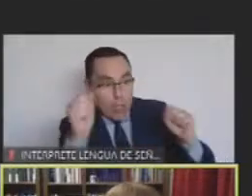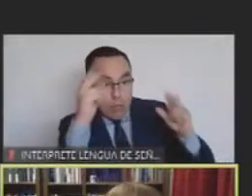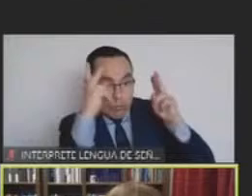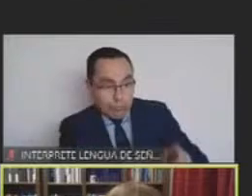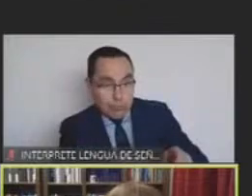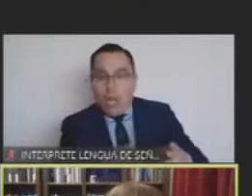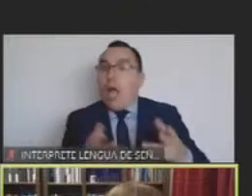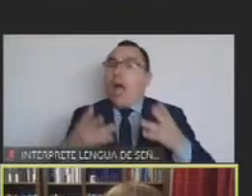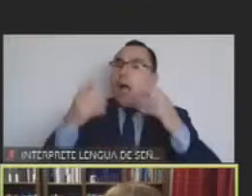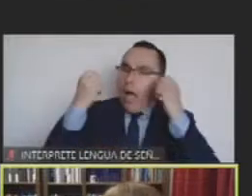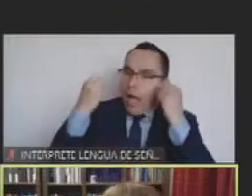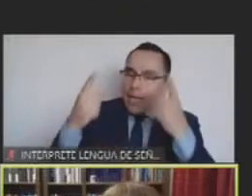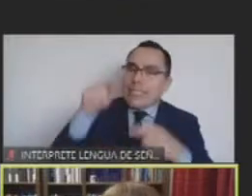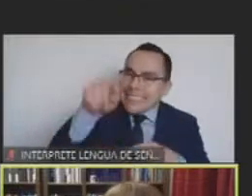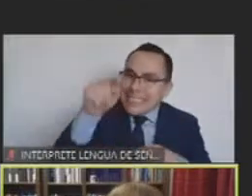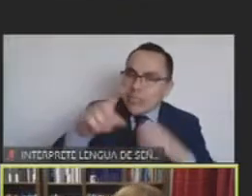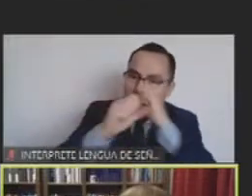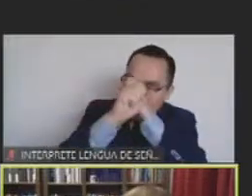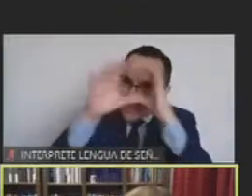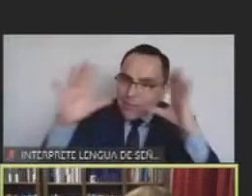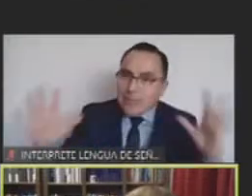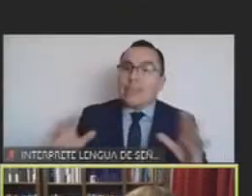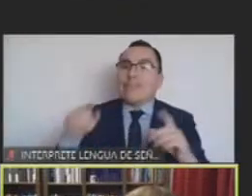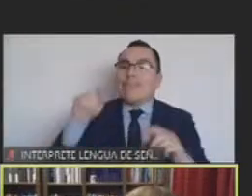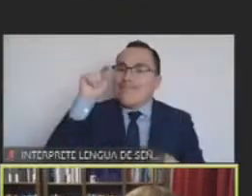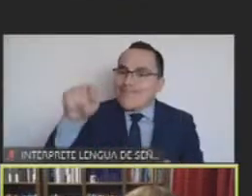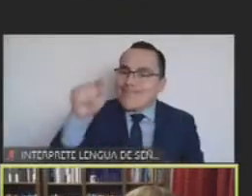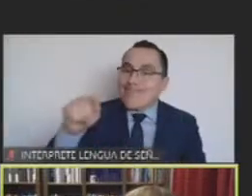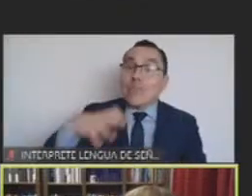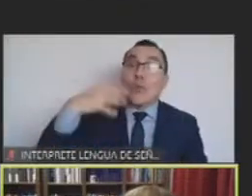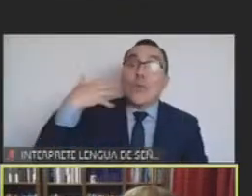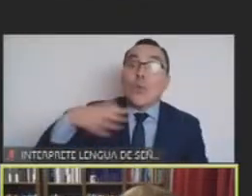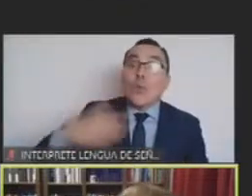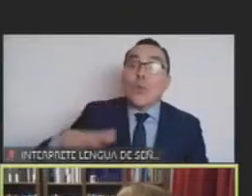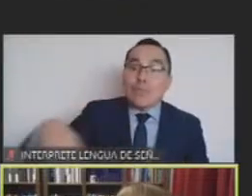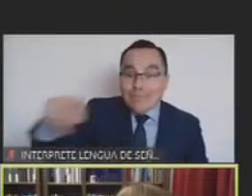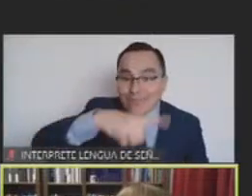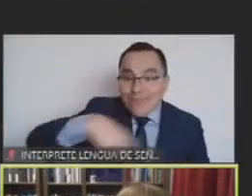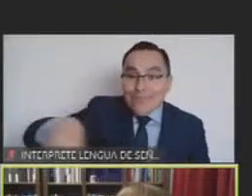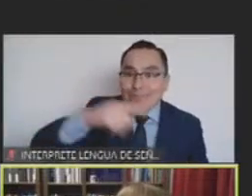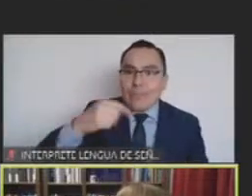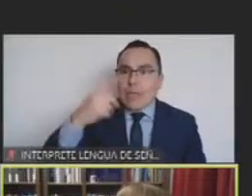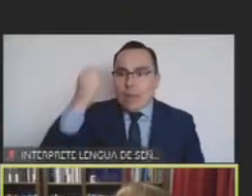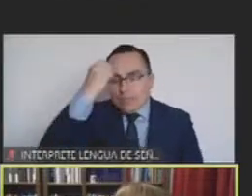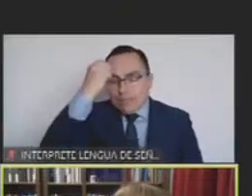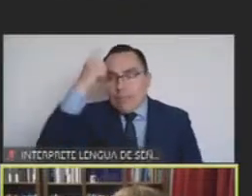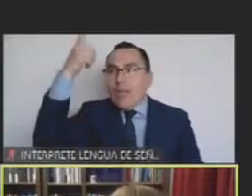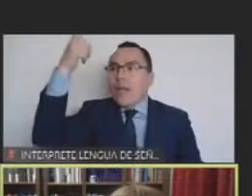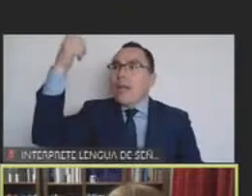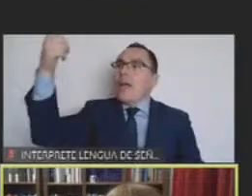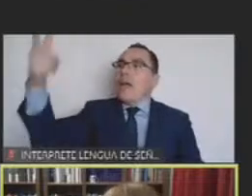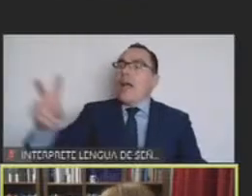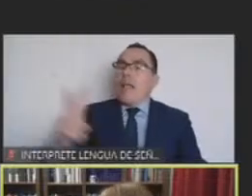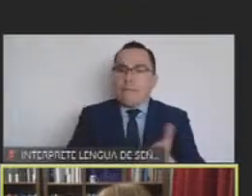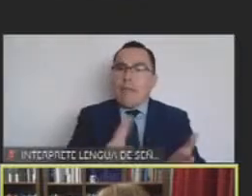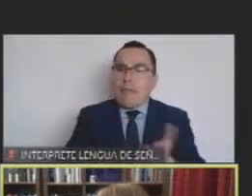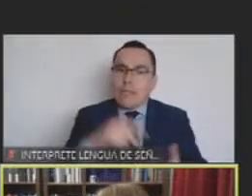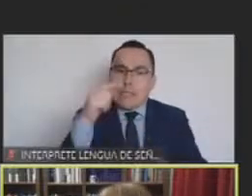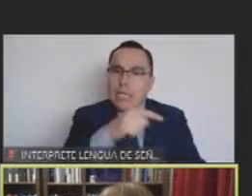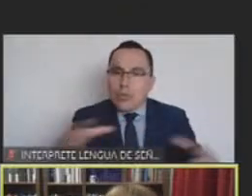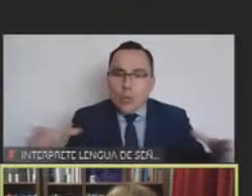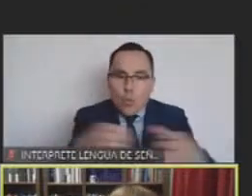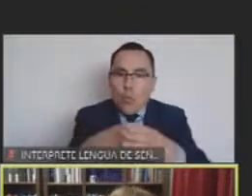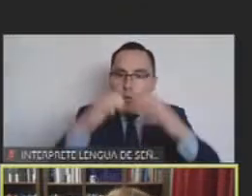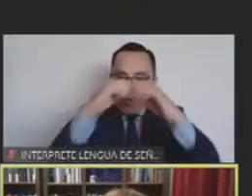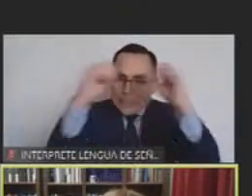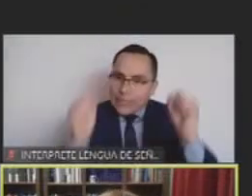con transparencia y también tiene que ver, obviamente, con el darse cuenta de la realidad orgánica de nuestro país.